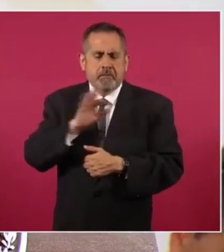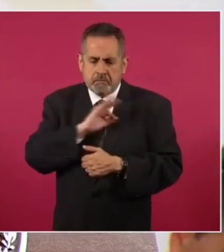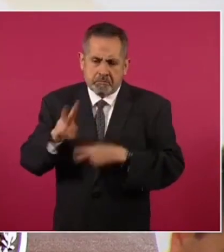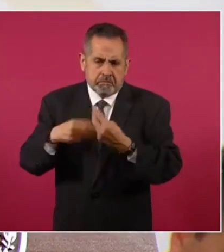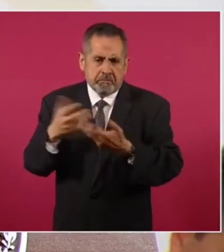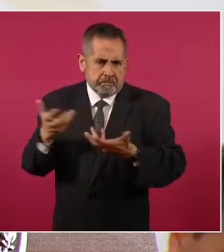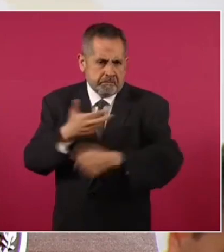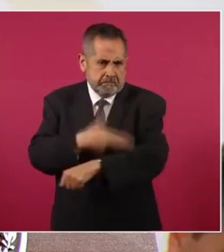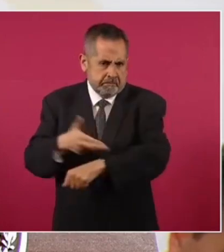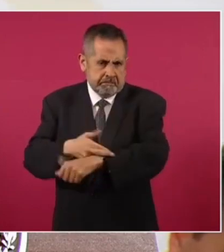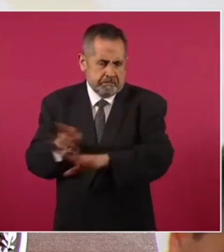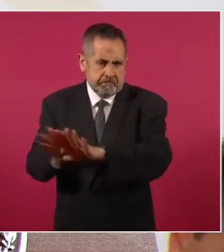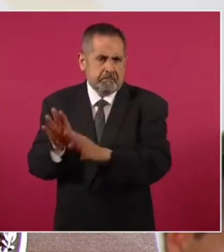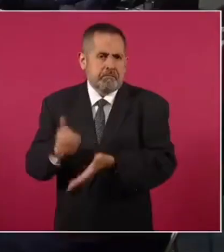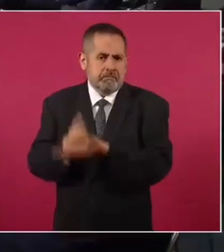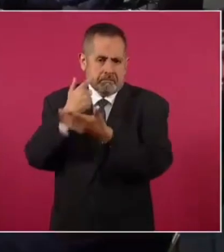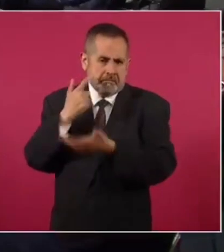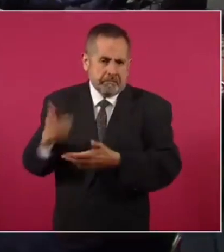nosotros.